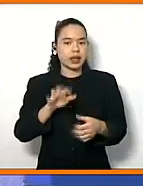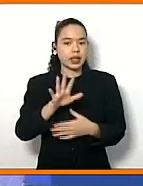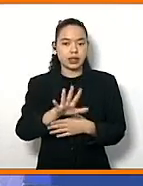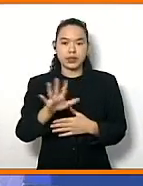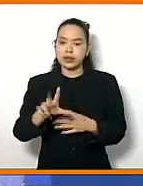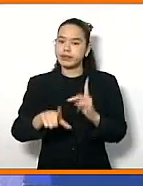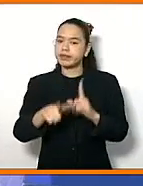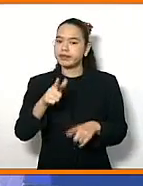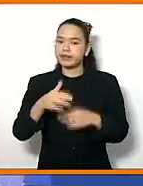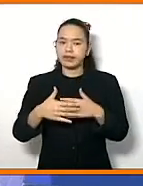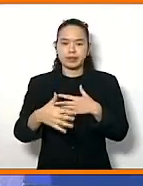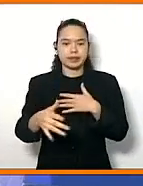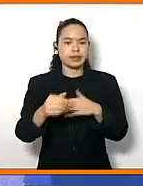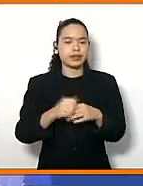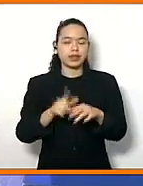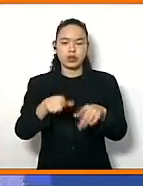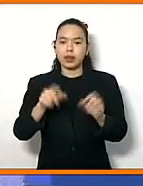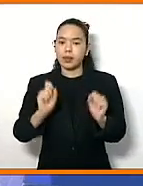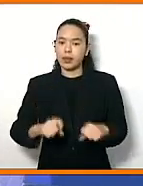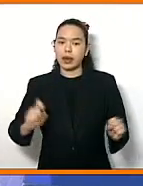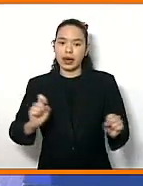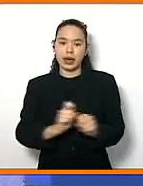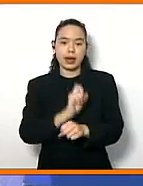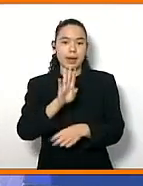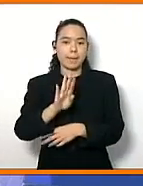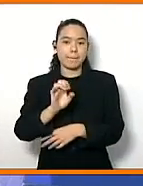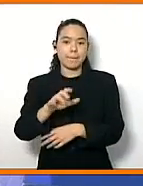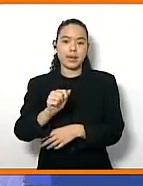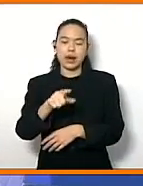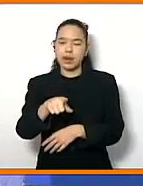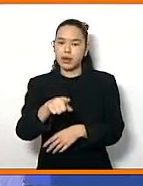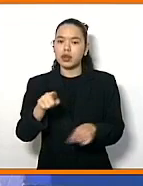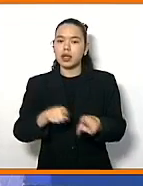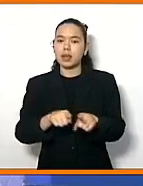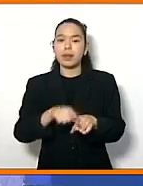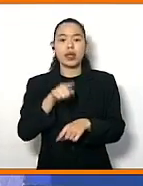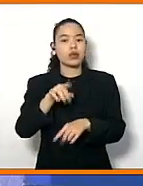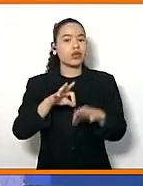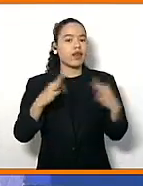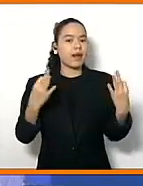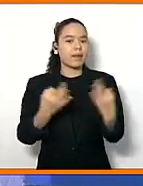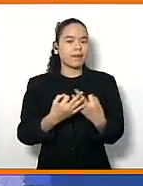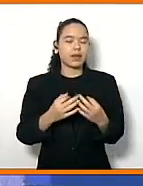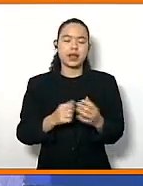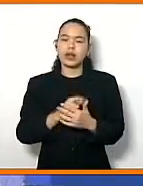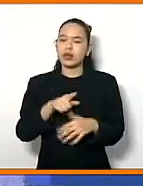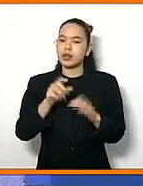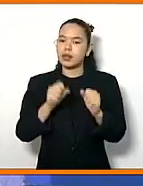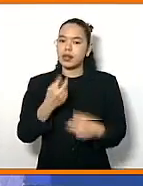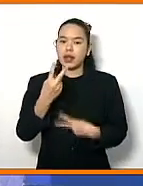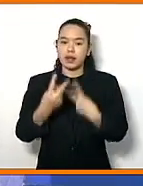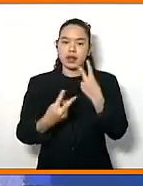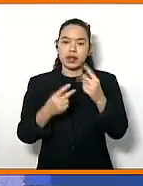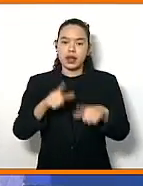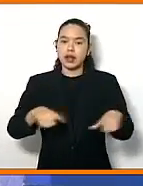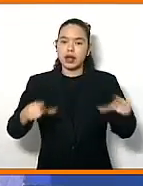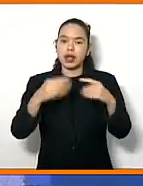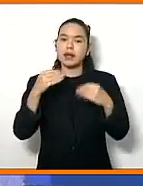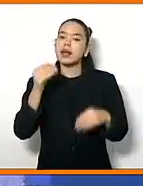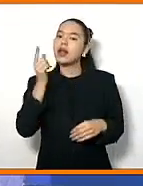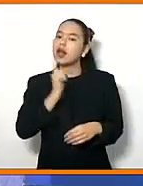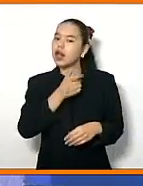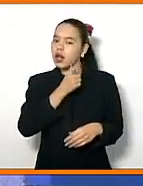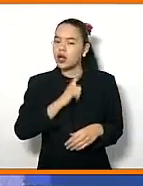55 lempiras en adelante podrá ganarte una beca para vos o uno de tus familiares. Así que ve a cualquier punto de venta,